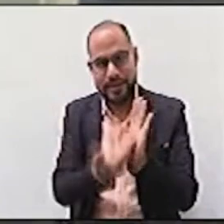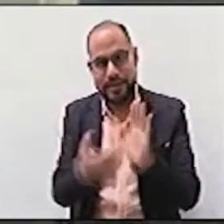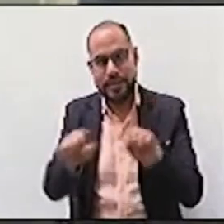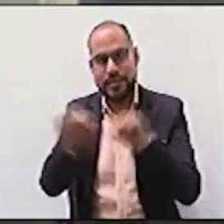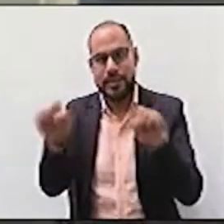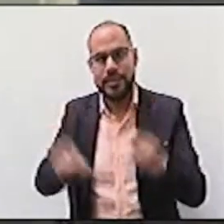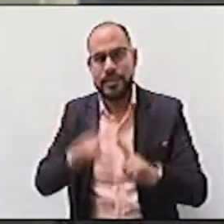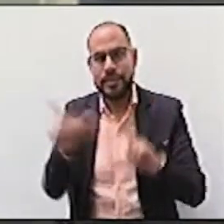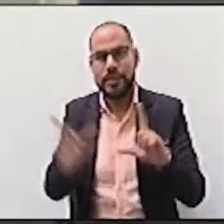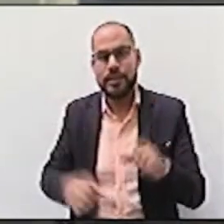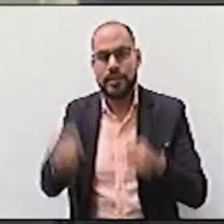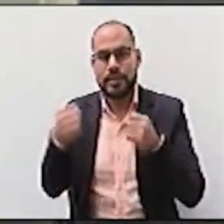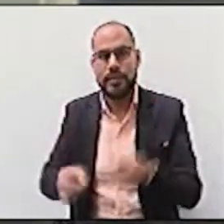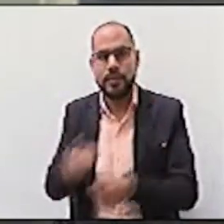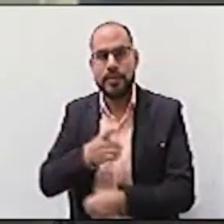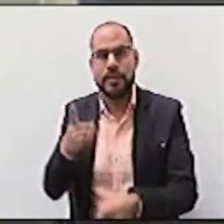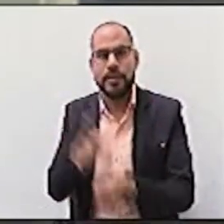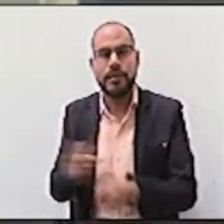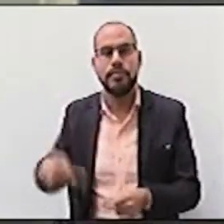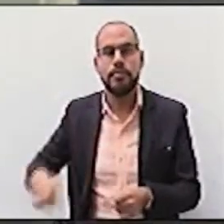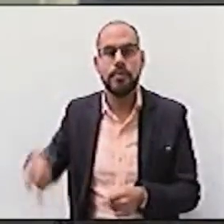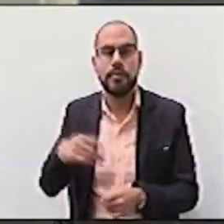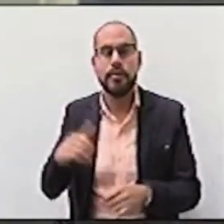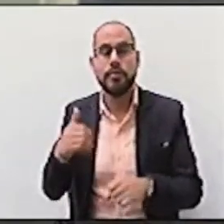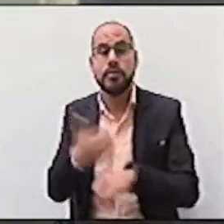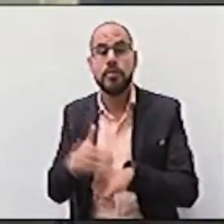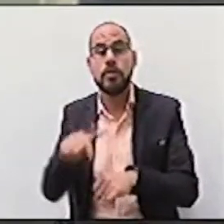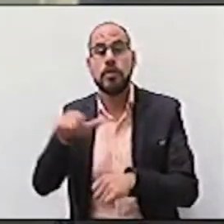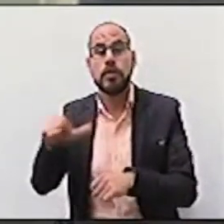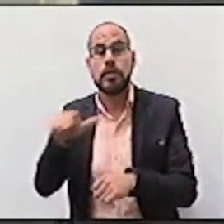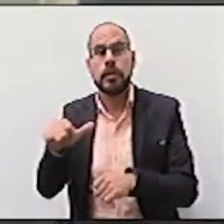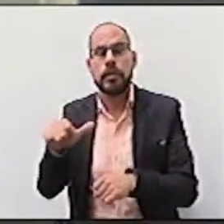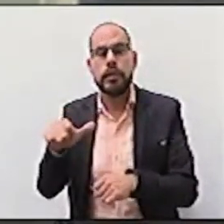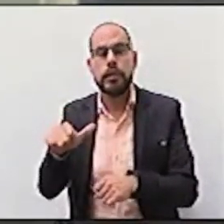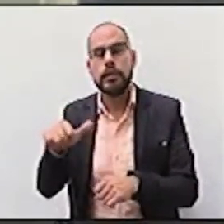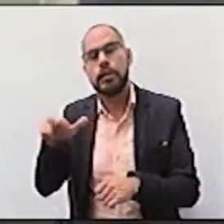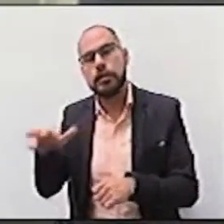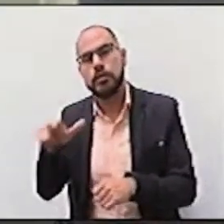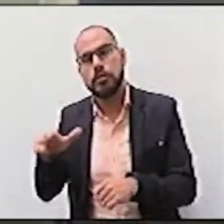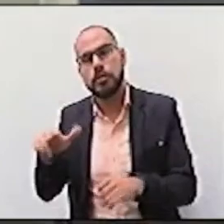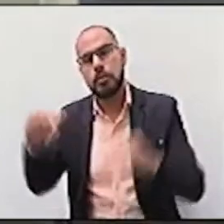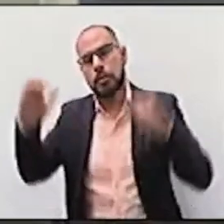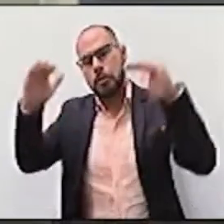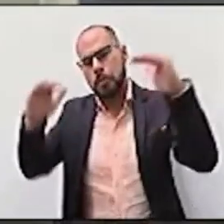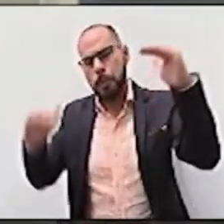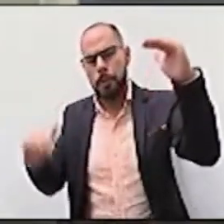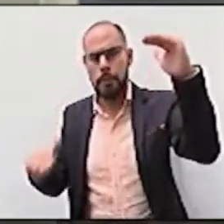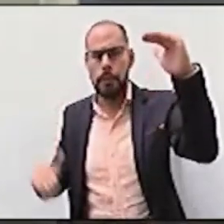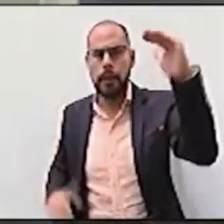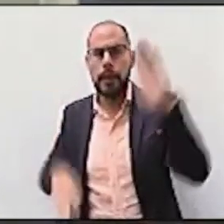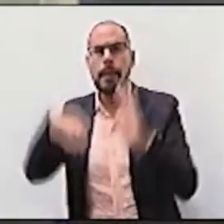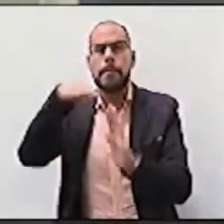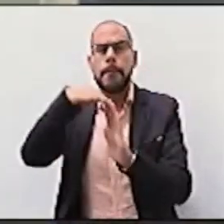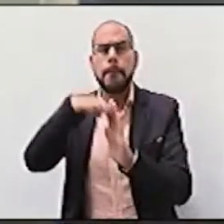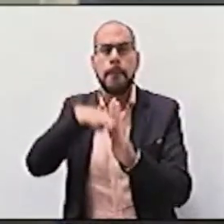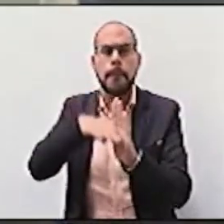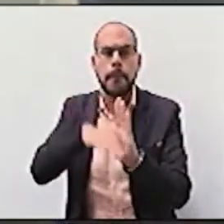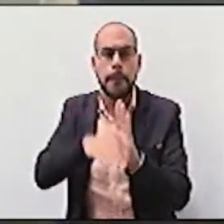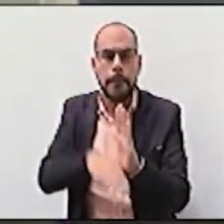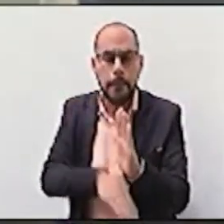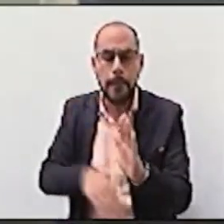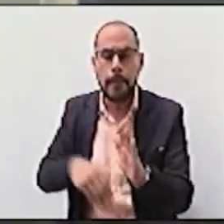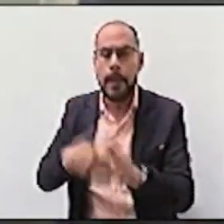Nacional de Seguridad Pública, está en el lugar 17 o 18, y ya hay una baja